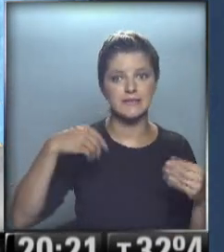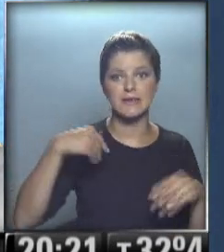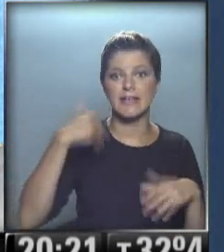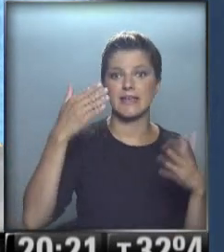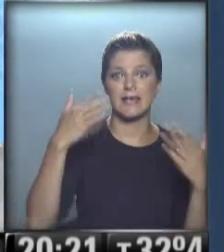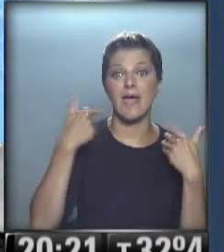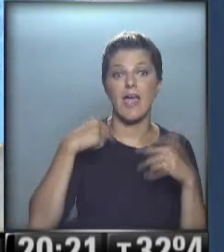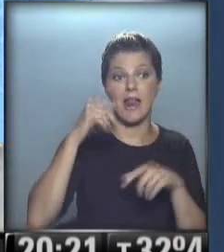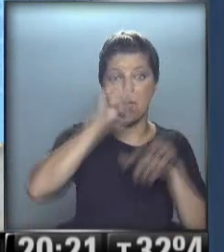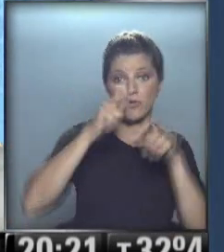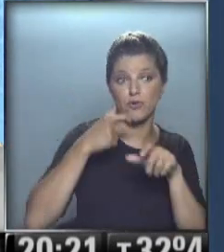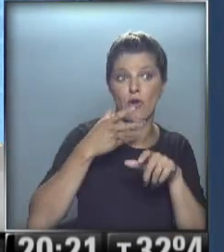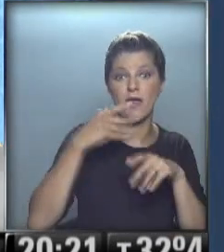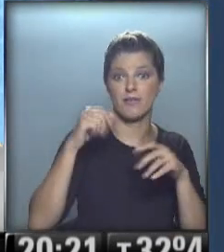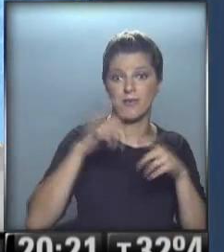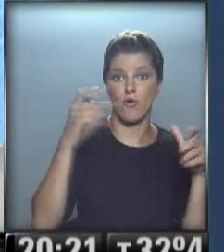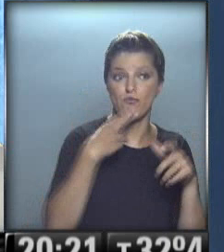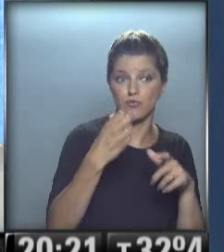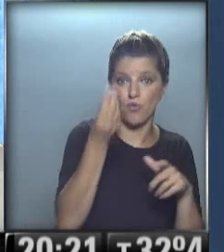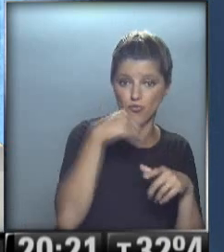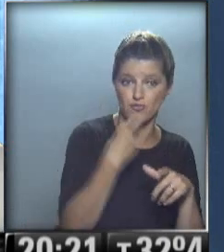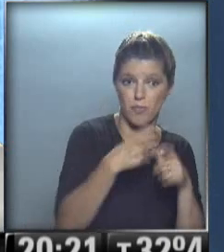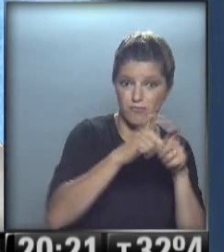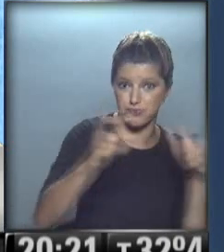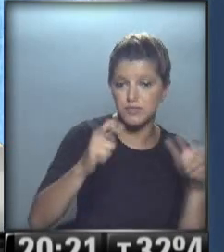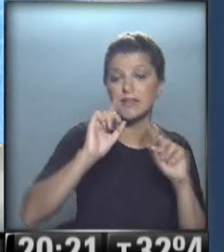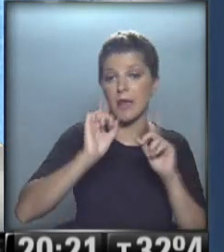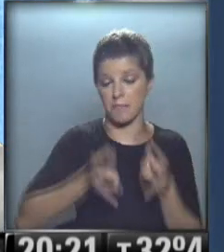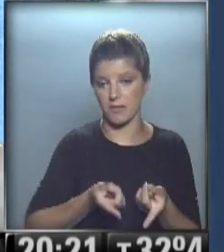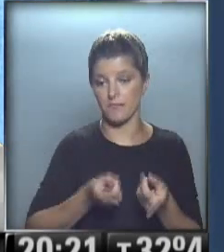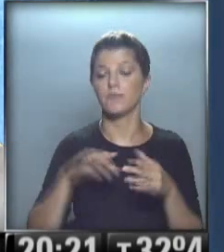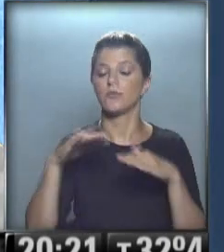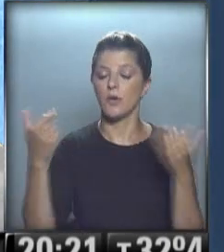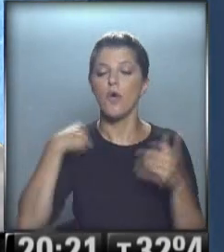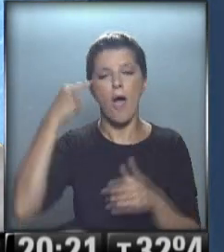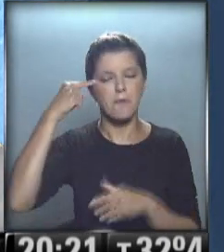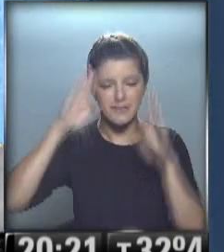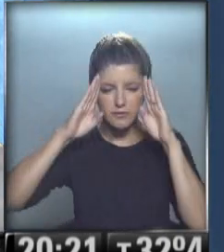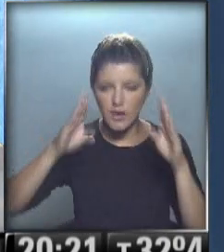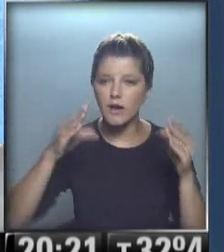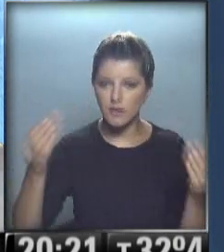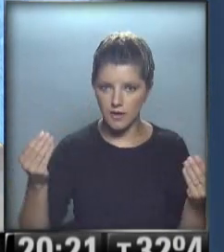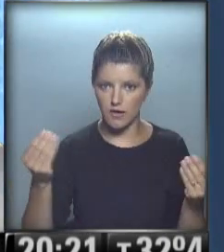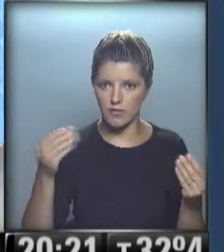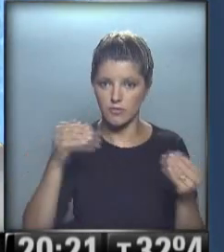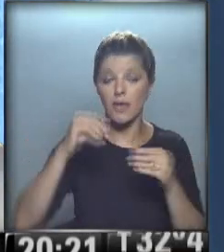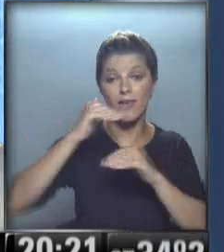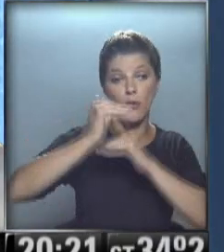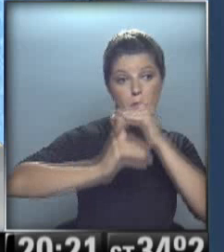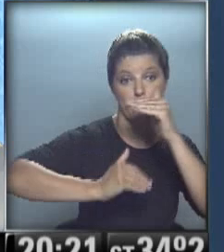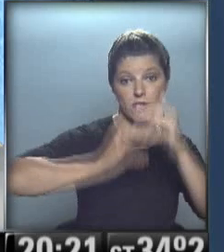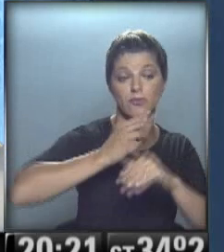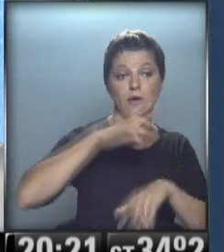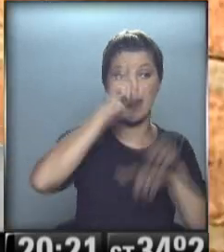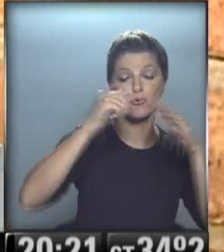de la demanda. Entonces, lo que tenemos que hacer es ver cómo se van acompañando los procesos de incremento de la